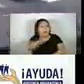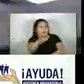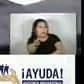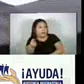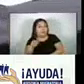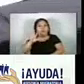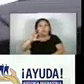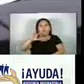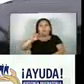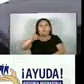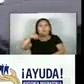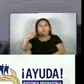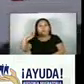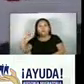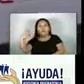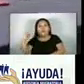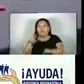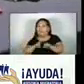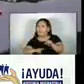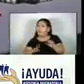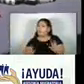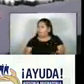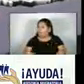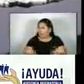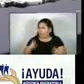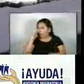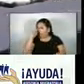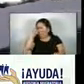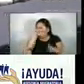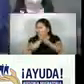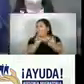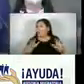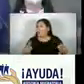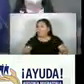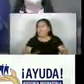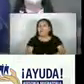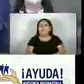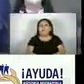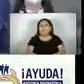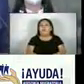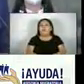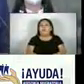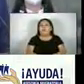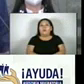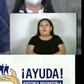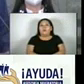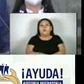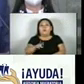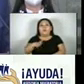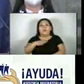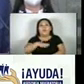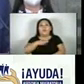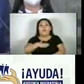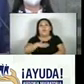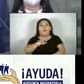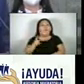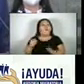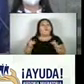los $50,000. Pero, ¿cómo fue descubierto? En un contenedor de encomiendas que